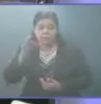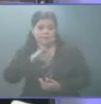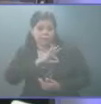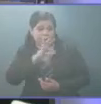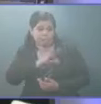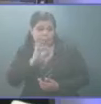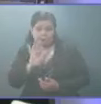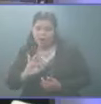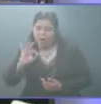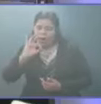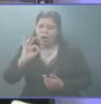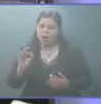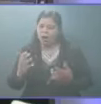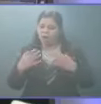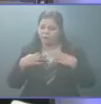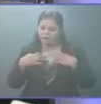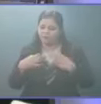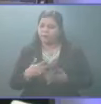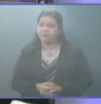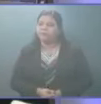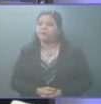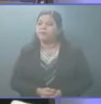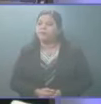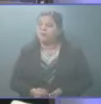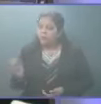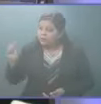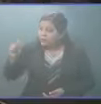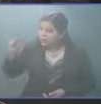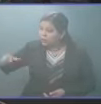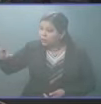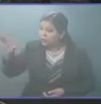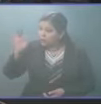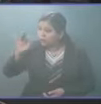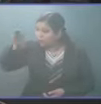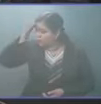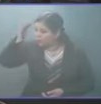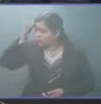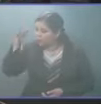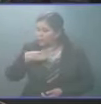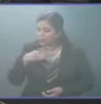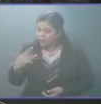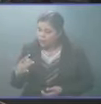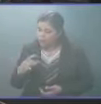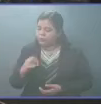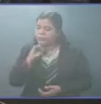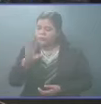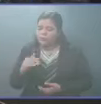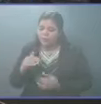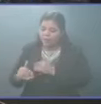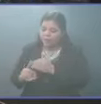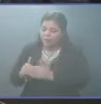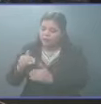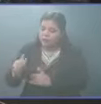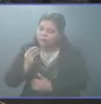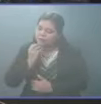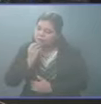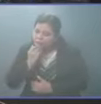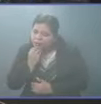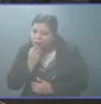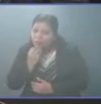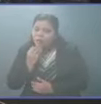tenga una mejor calidad de vida. Y es que fíjese que yo encontré un concepto y a mí me gustó mucho, y dice que el envejecimiento